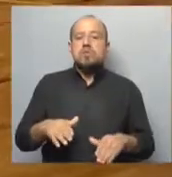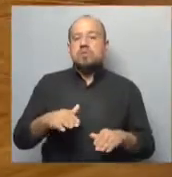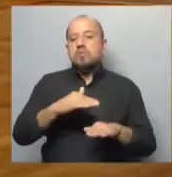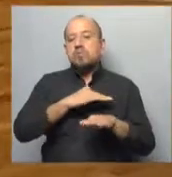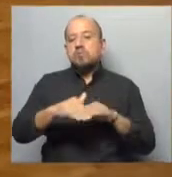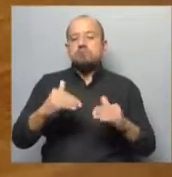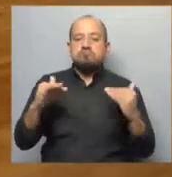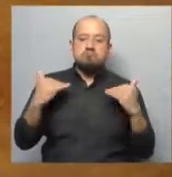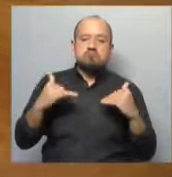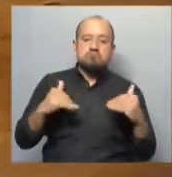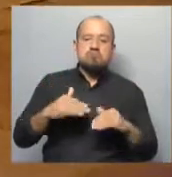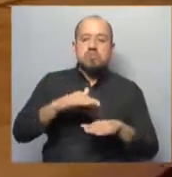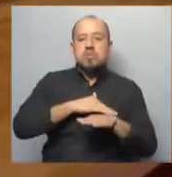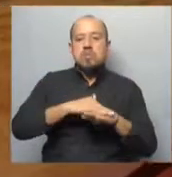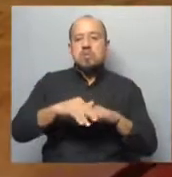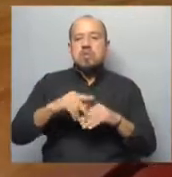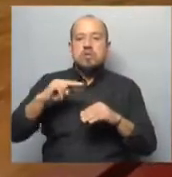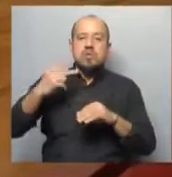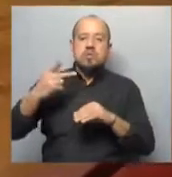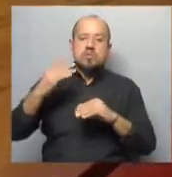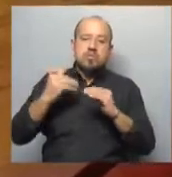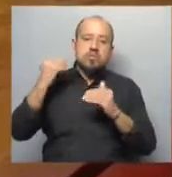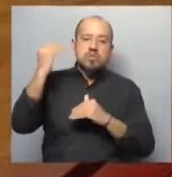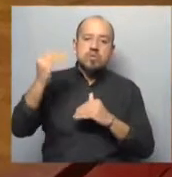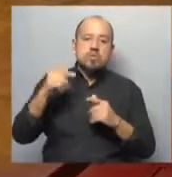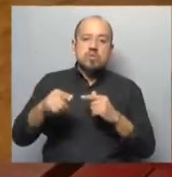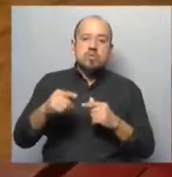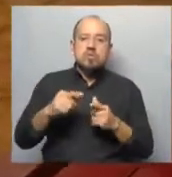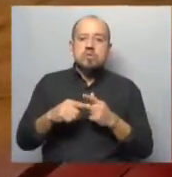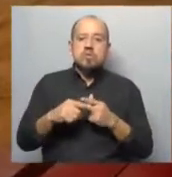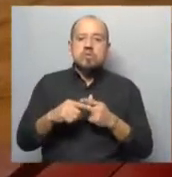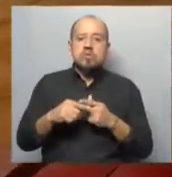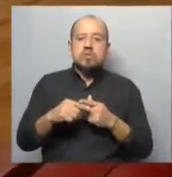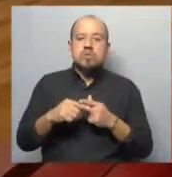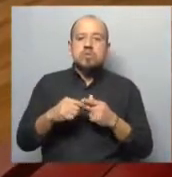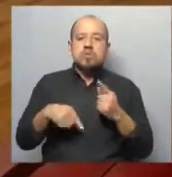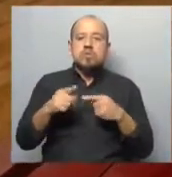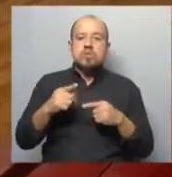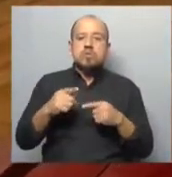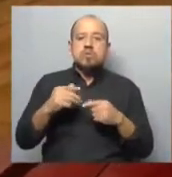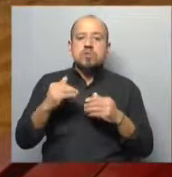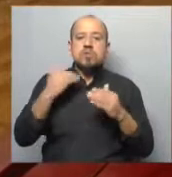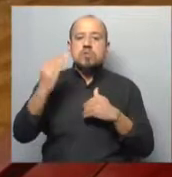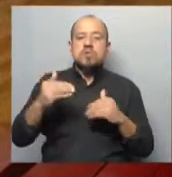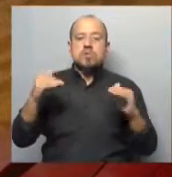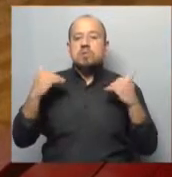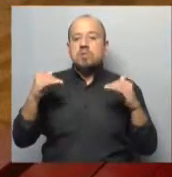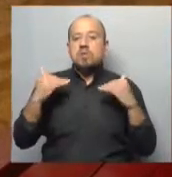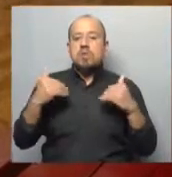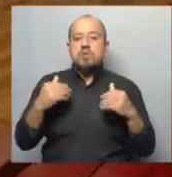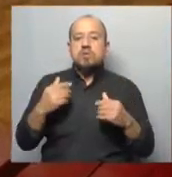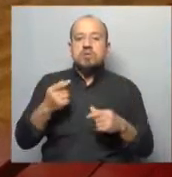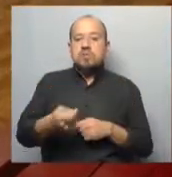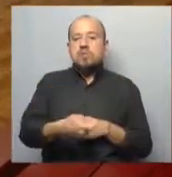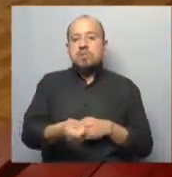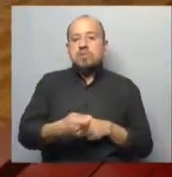flotante, gimnasio segundo piso arriba de la cantina, gimnasio arriba del parrillero, gimnasio en el fondo. Empezaron a haber un montón de